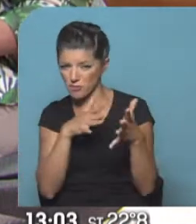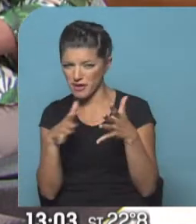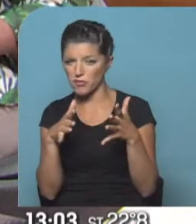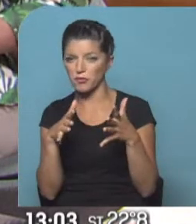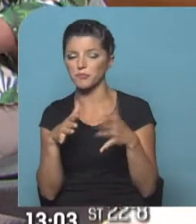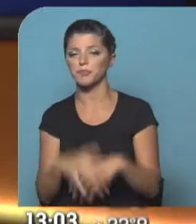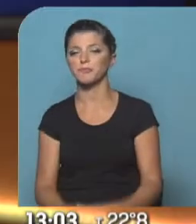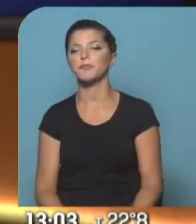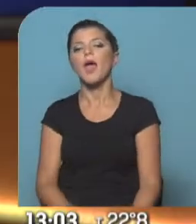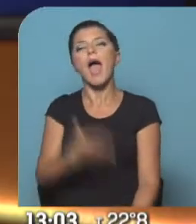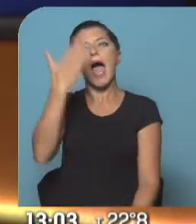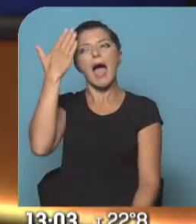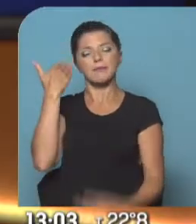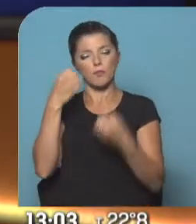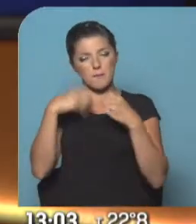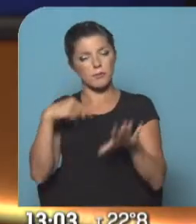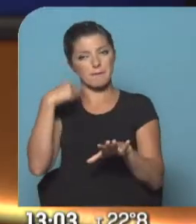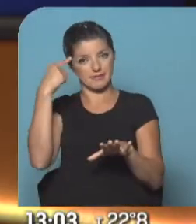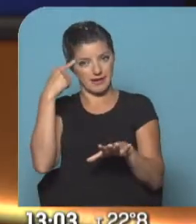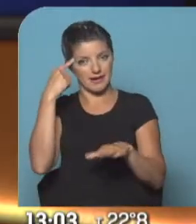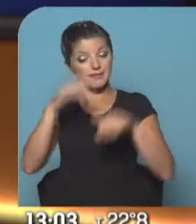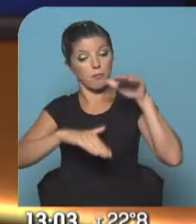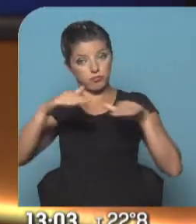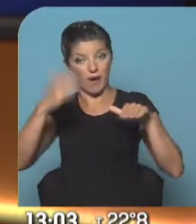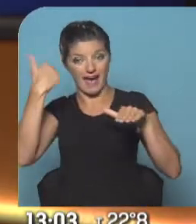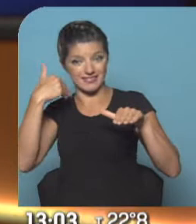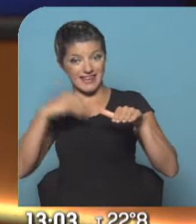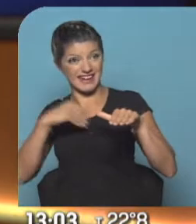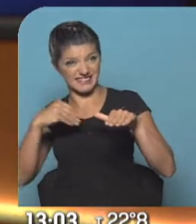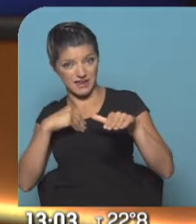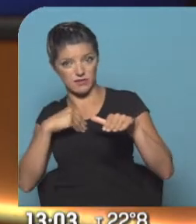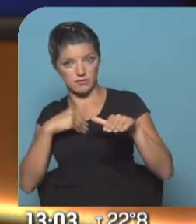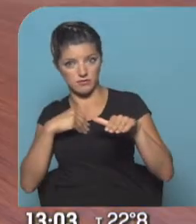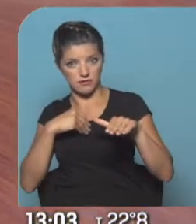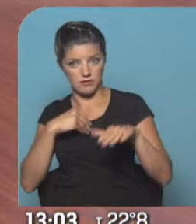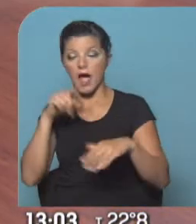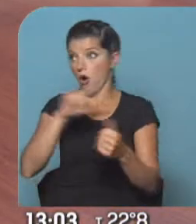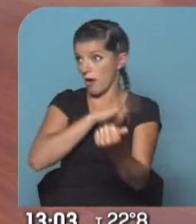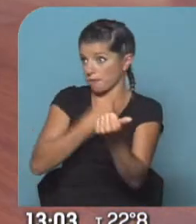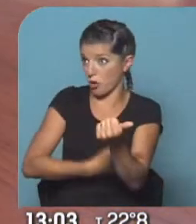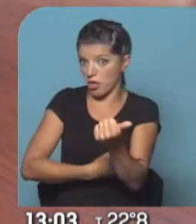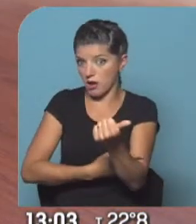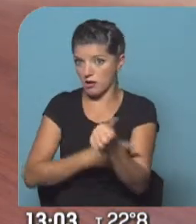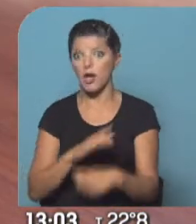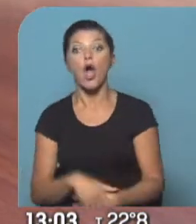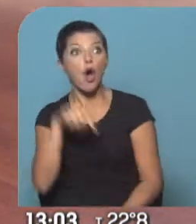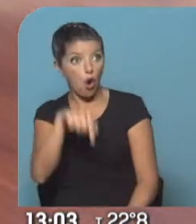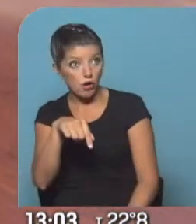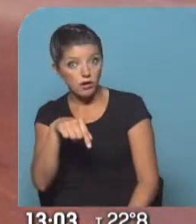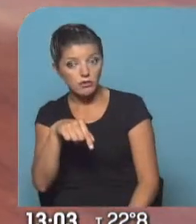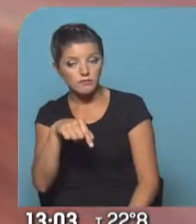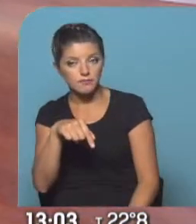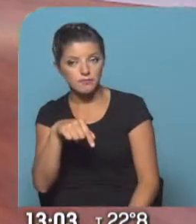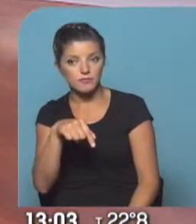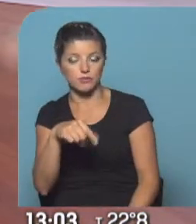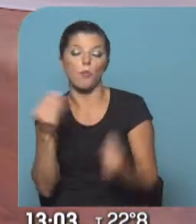se instauró, había una mayoría cristiana que hoy no es. Hoy, más poder, los maronitas tenían muchísimo más poder. Exacto, y hoy son apenas, digamos, no es